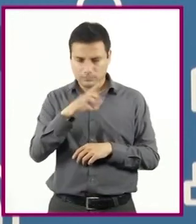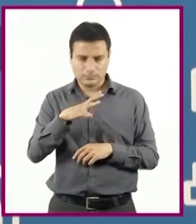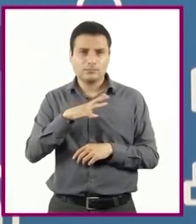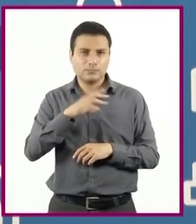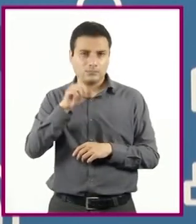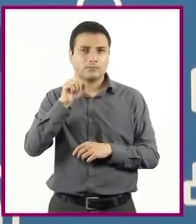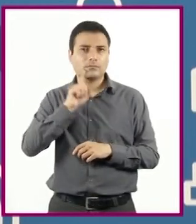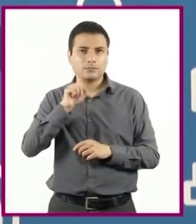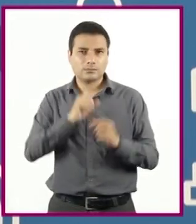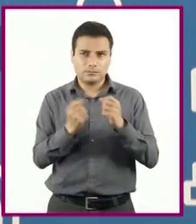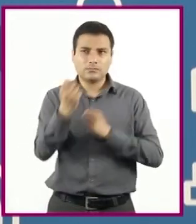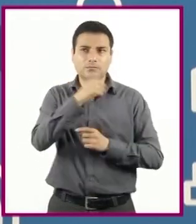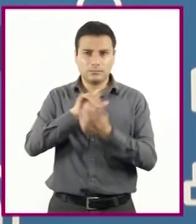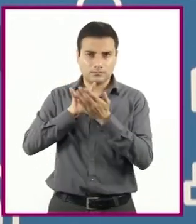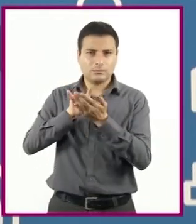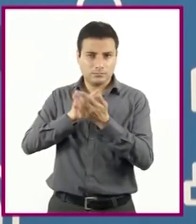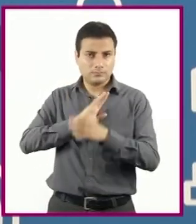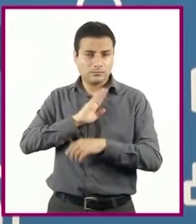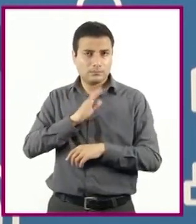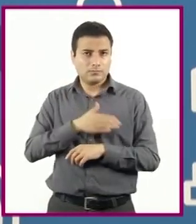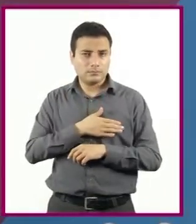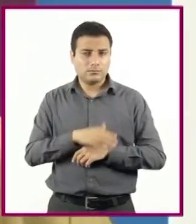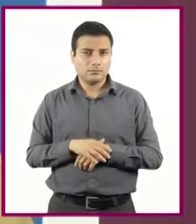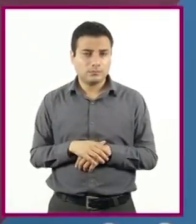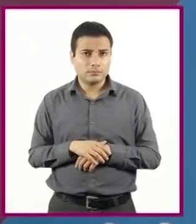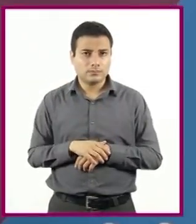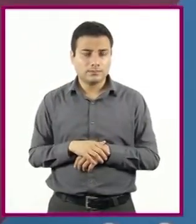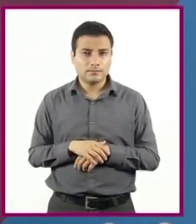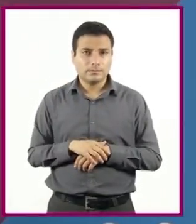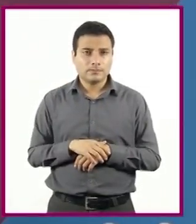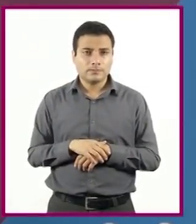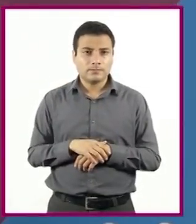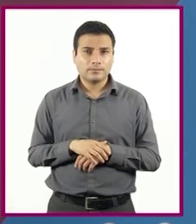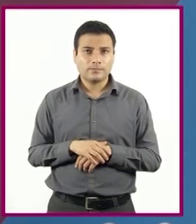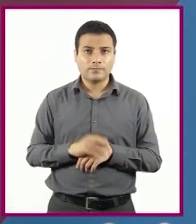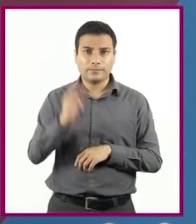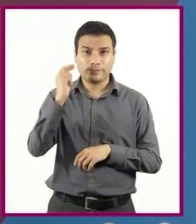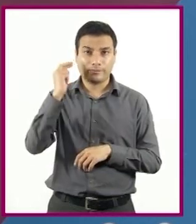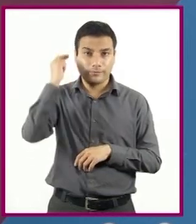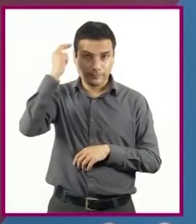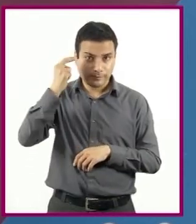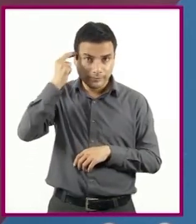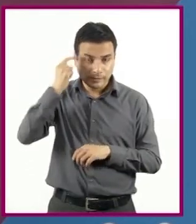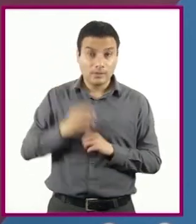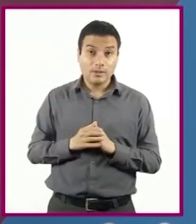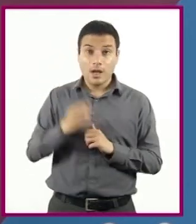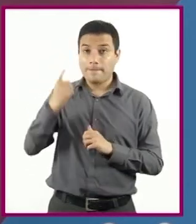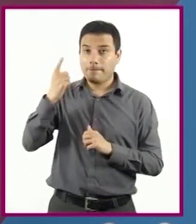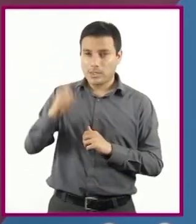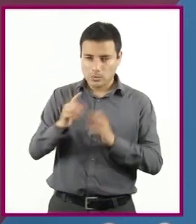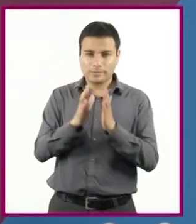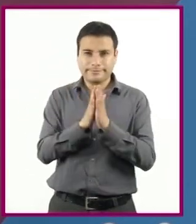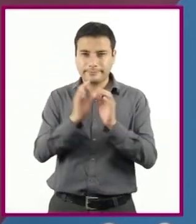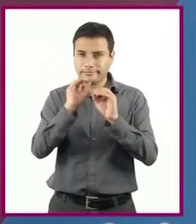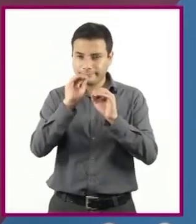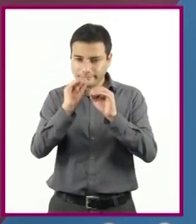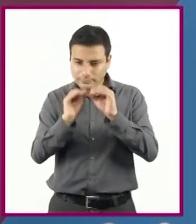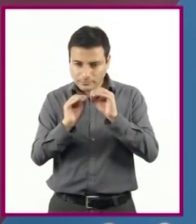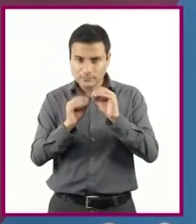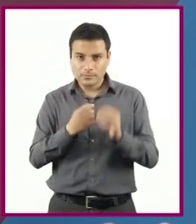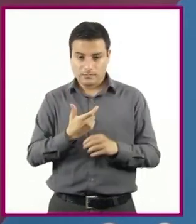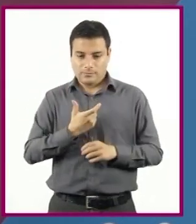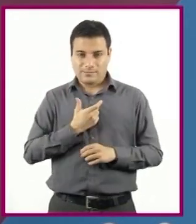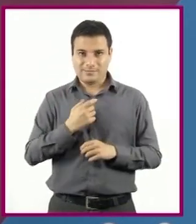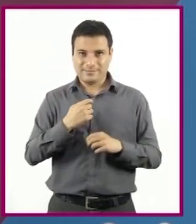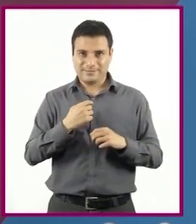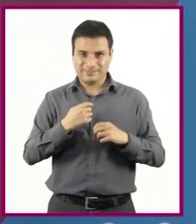realistas que defendieron a este bando, tanto así que el rey mandó elaborar medallas para condecorar a